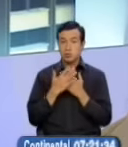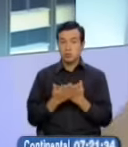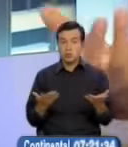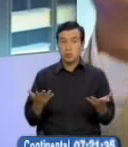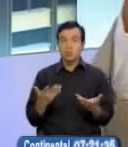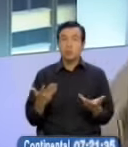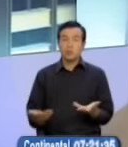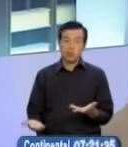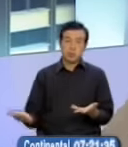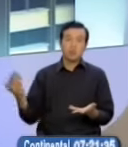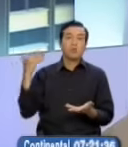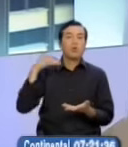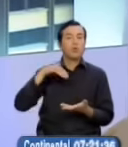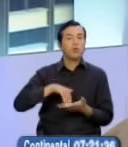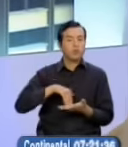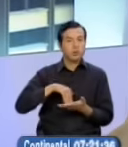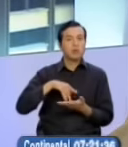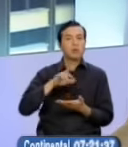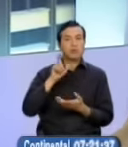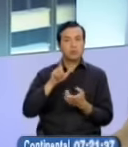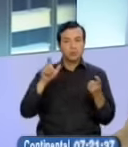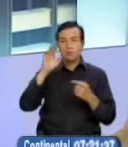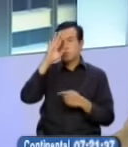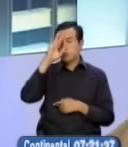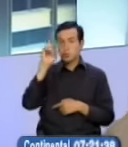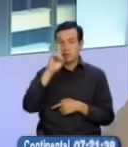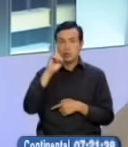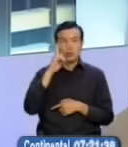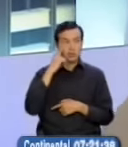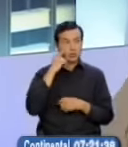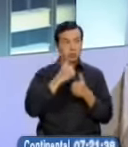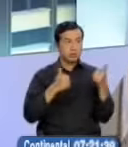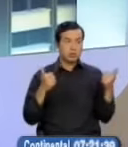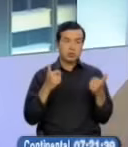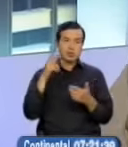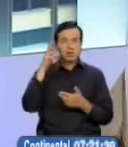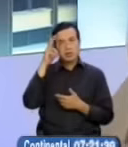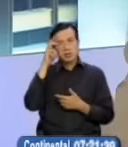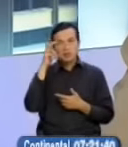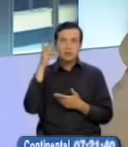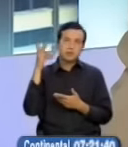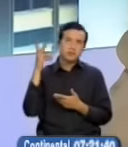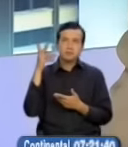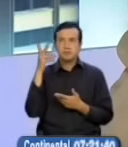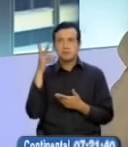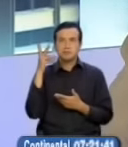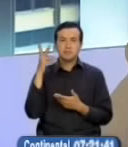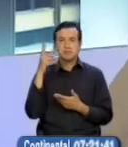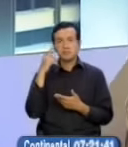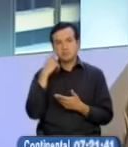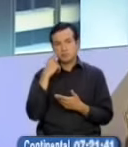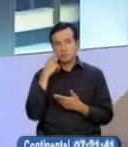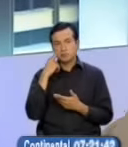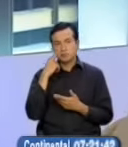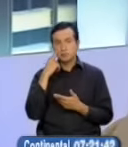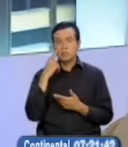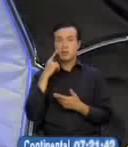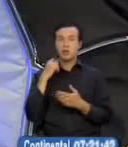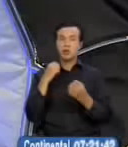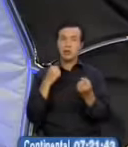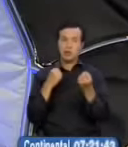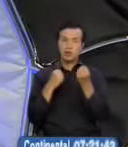van a volver los actores claves de la derecha. Entonces yo creo que no necesariamente van a ser los transmisores del